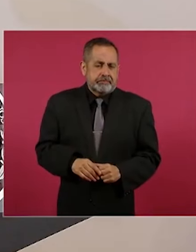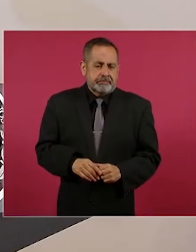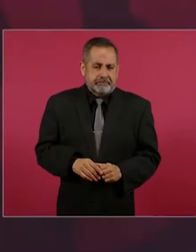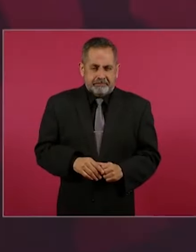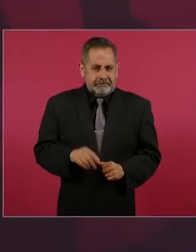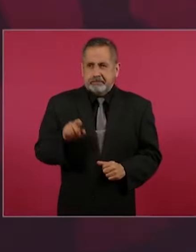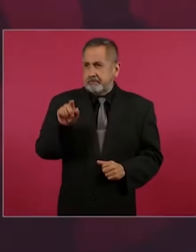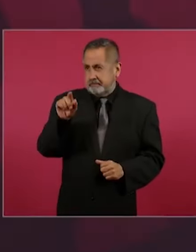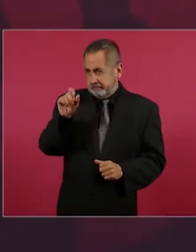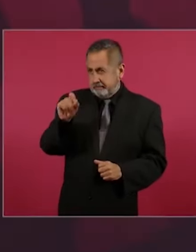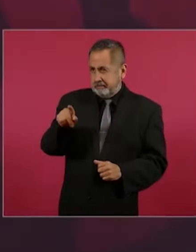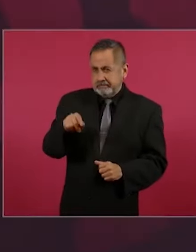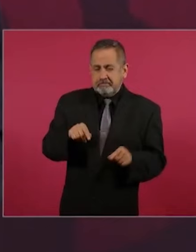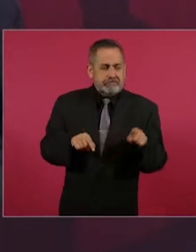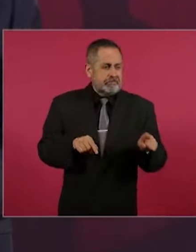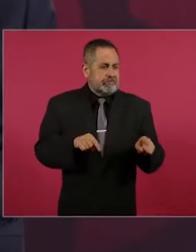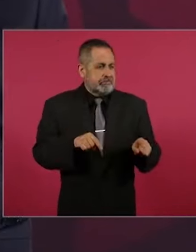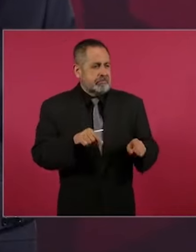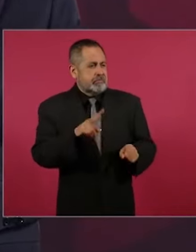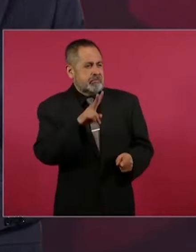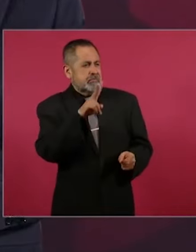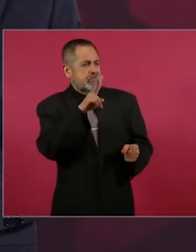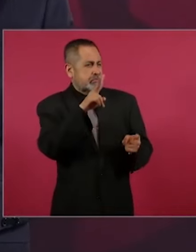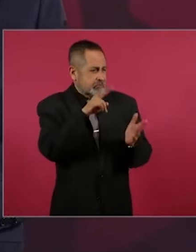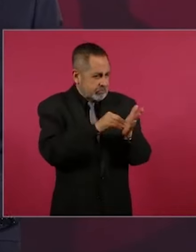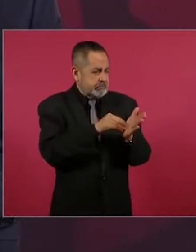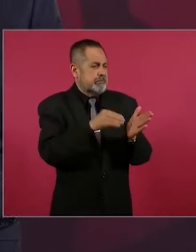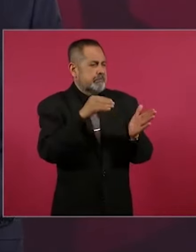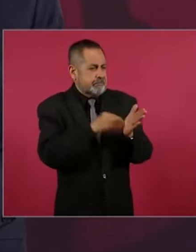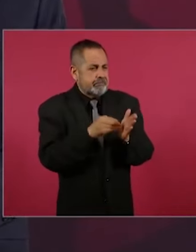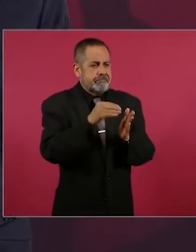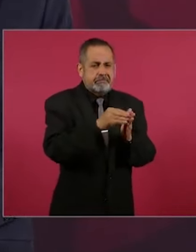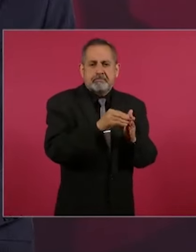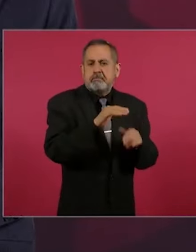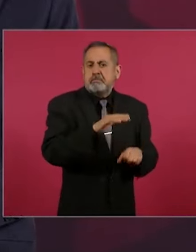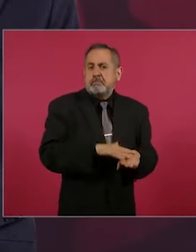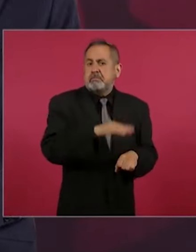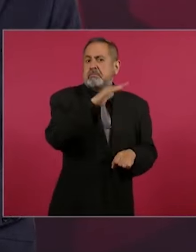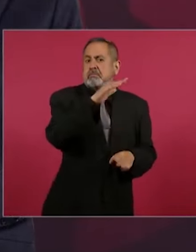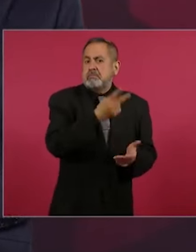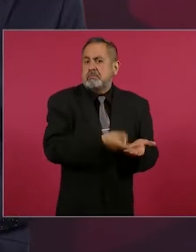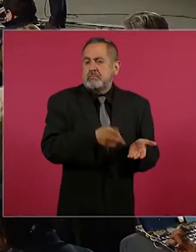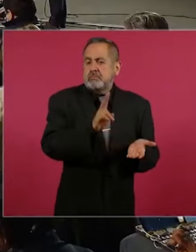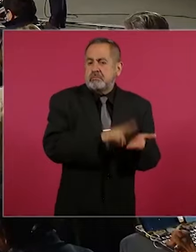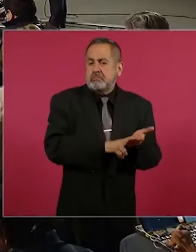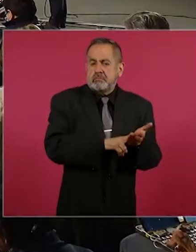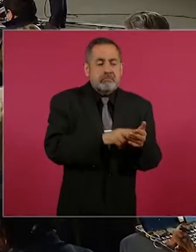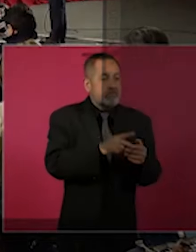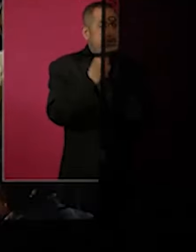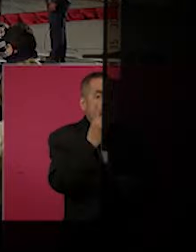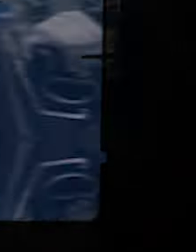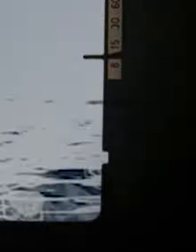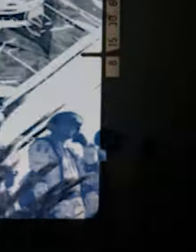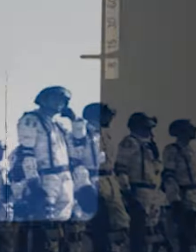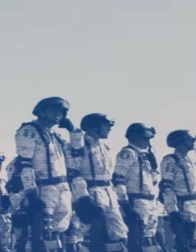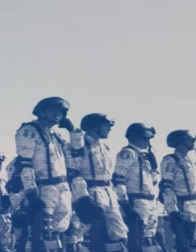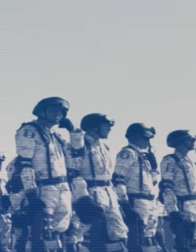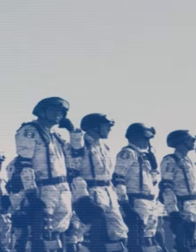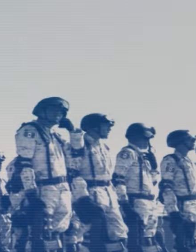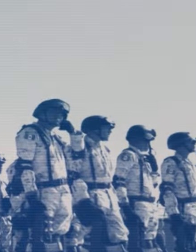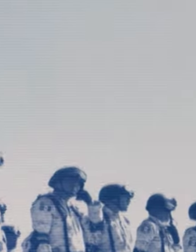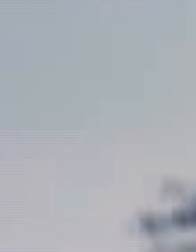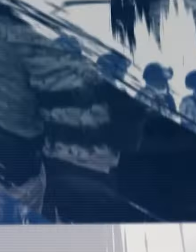esa misma obra la hace en 2,000,000,000 de pesos y en 2 años.